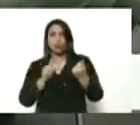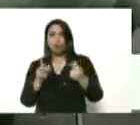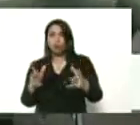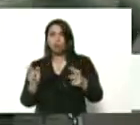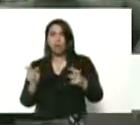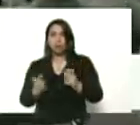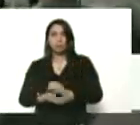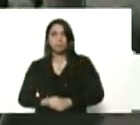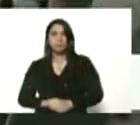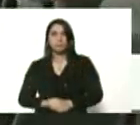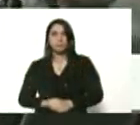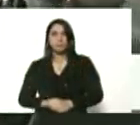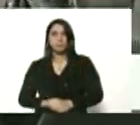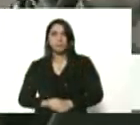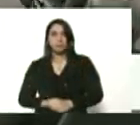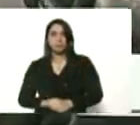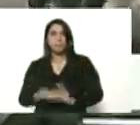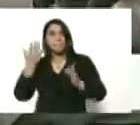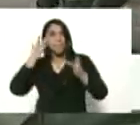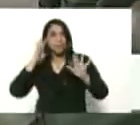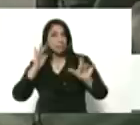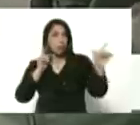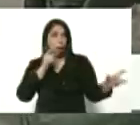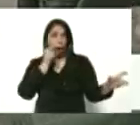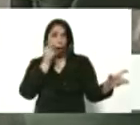cobrado, pretendió